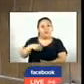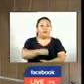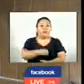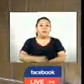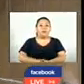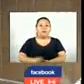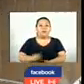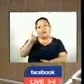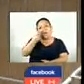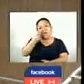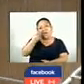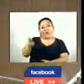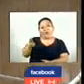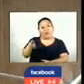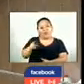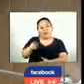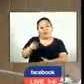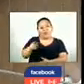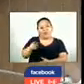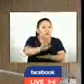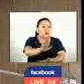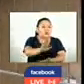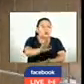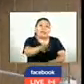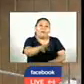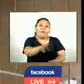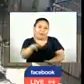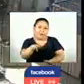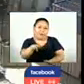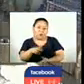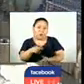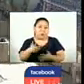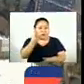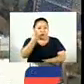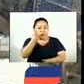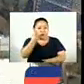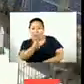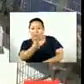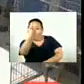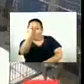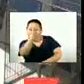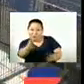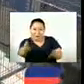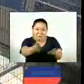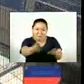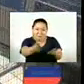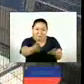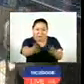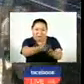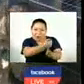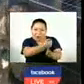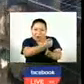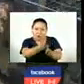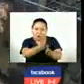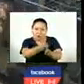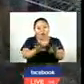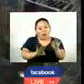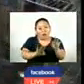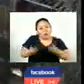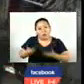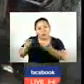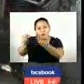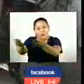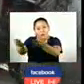lo más duro es ver sufrir a sus propios amigos caninos cuando son maltratados en las calles ya que algunos reciben hogar temporal